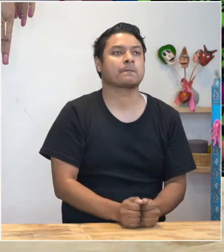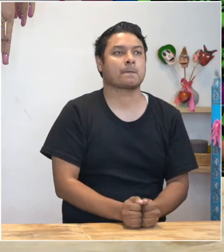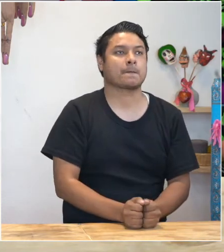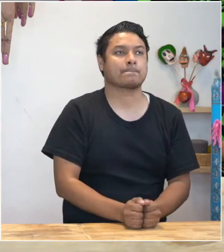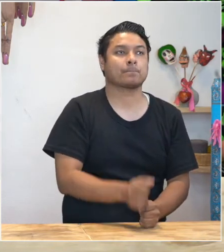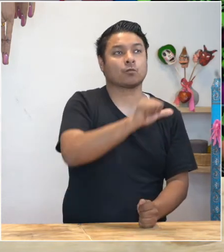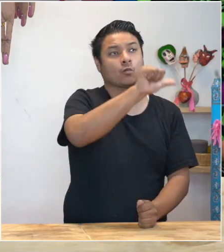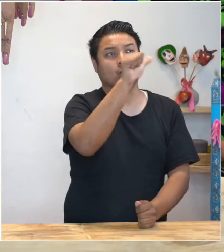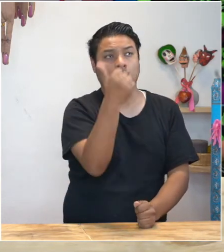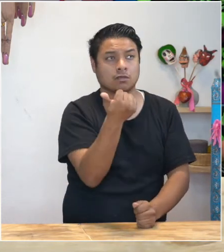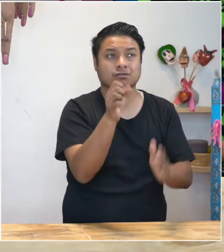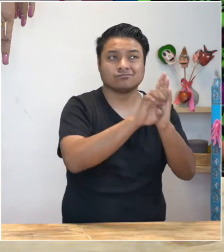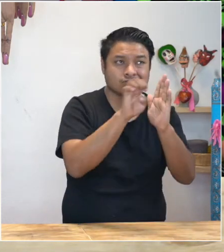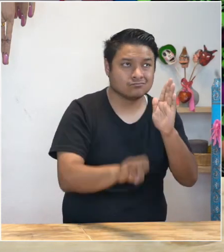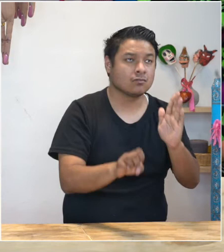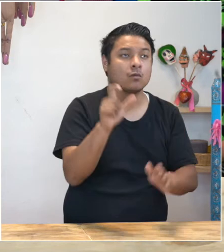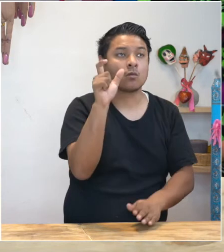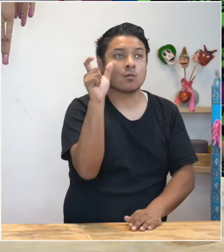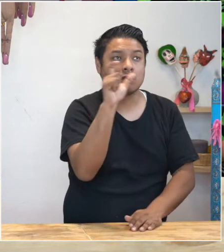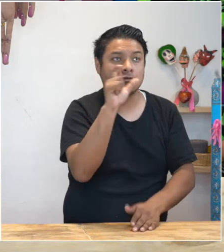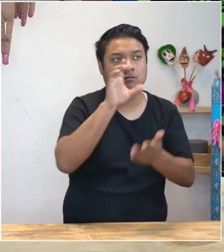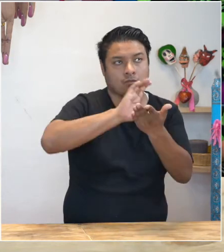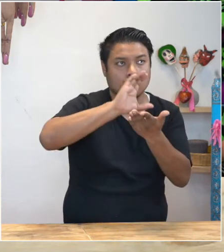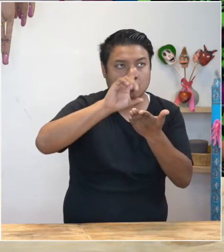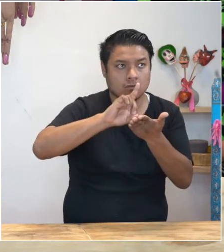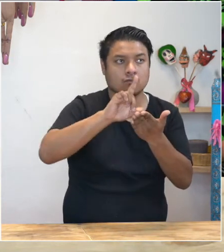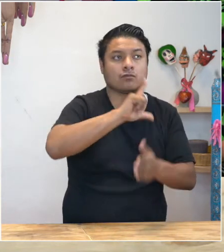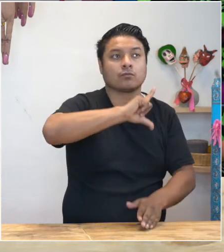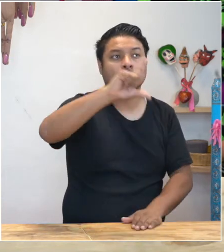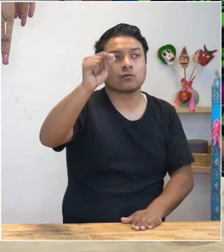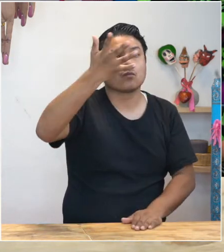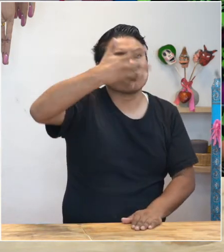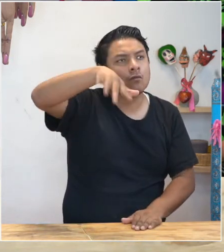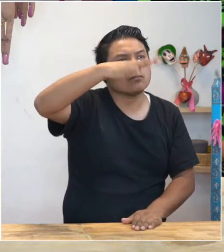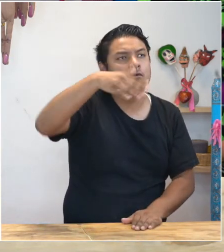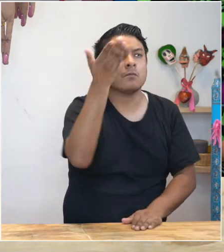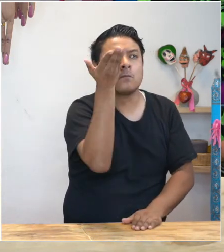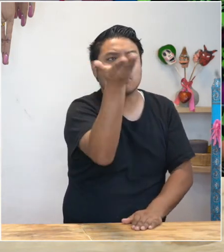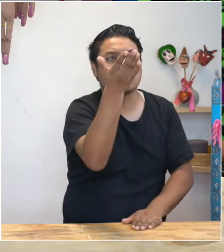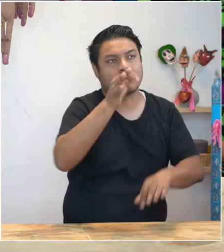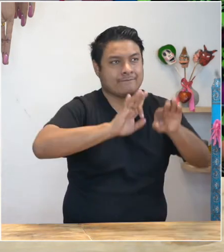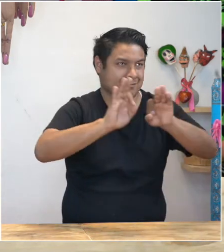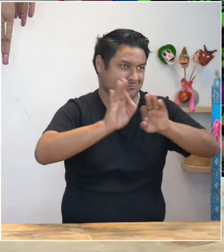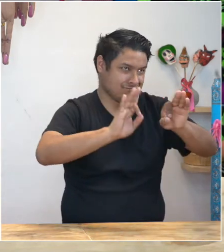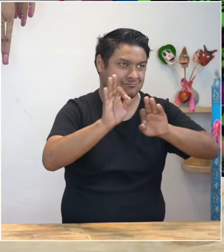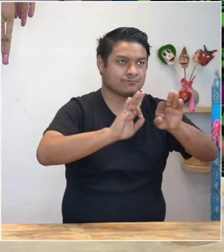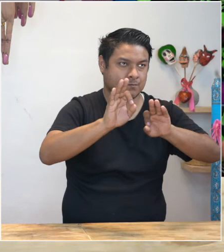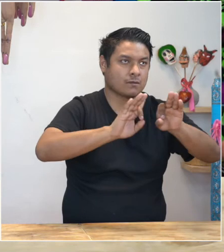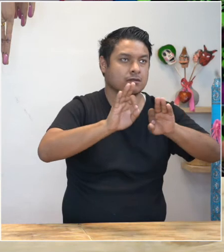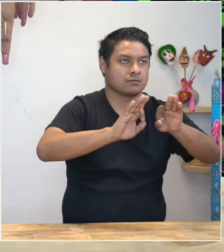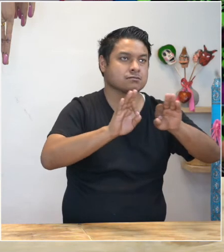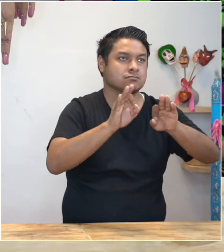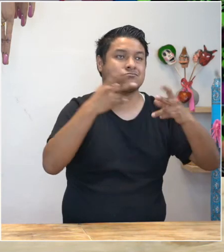probablemente hasta en lo emocional, en la parte cognitiva, ese rechazo también es una discriminación. De